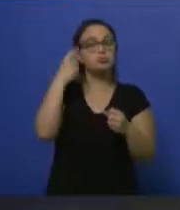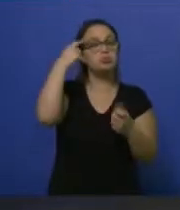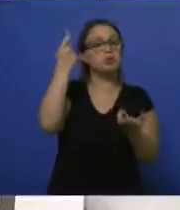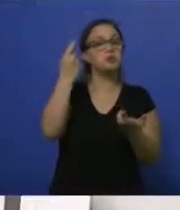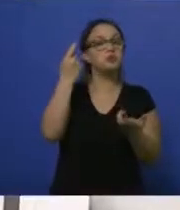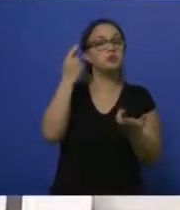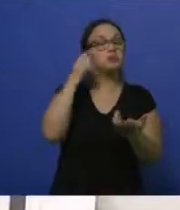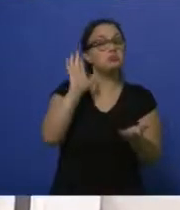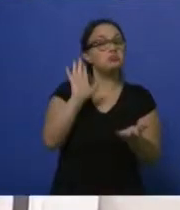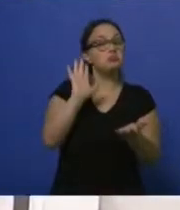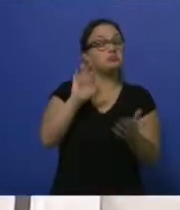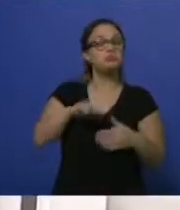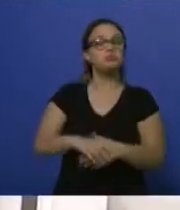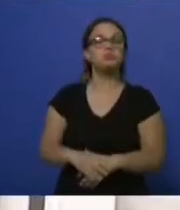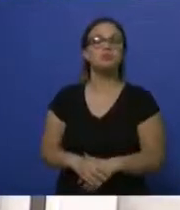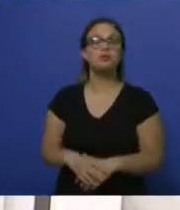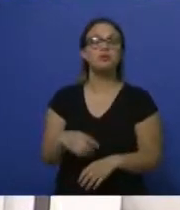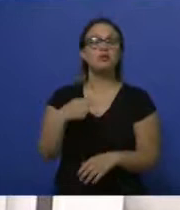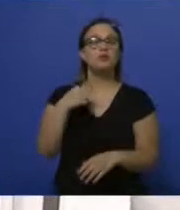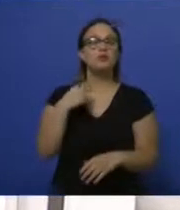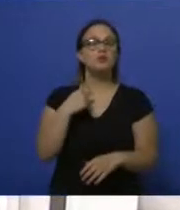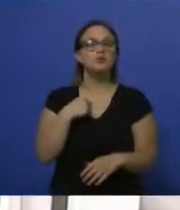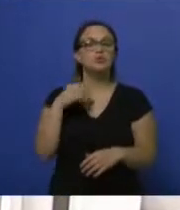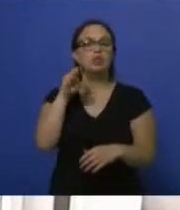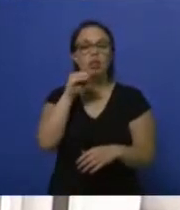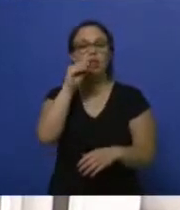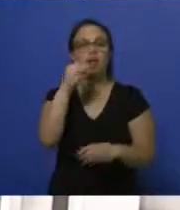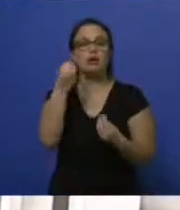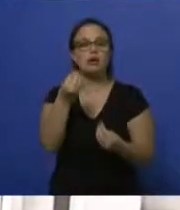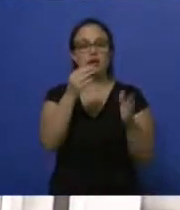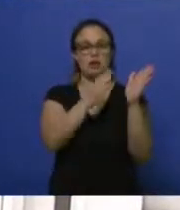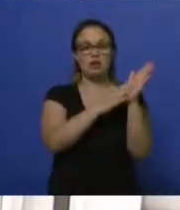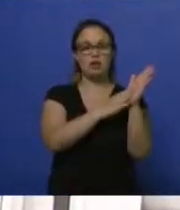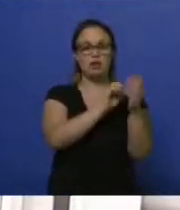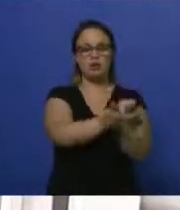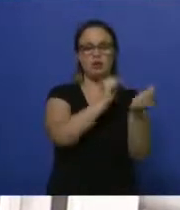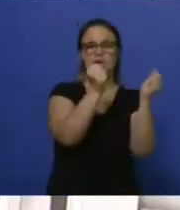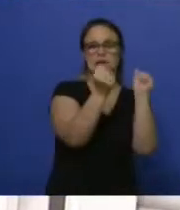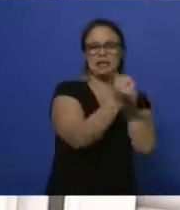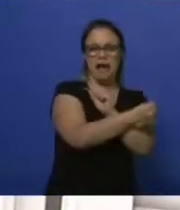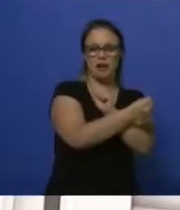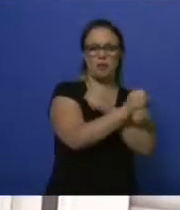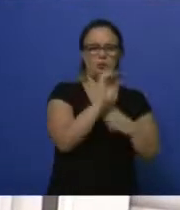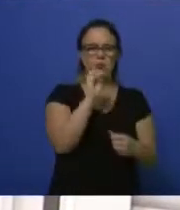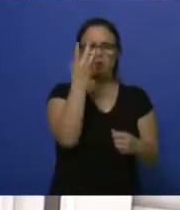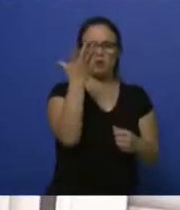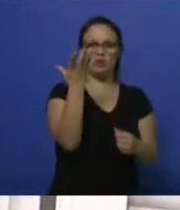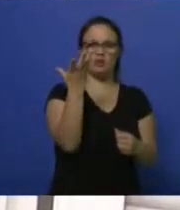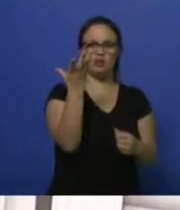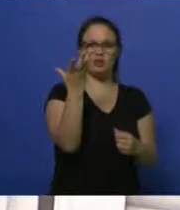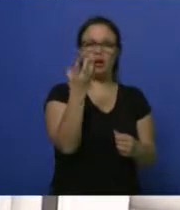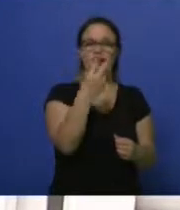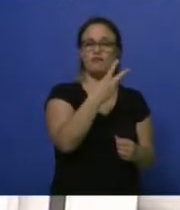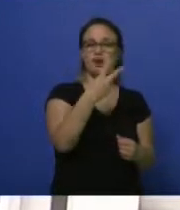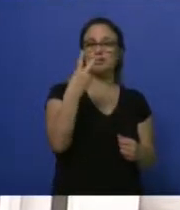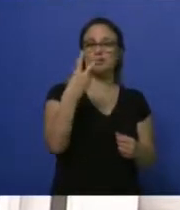Cariñano. Nosotros venimos manifestando desde siempre que la Carta Orgánica tiene que ser reformulada, hay que modernizarla. Fue hace 22 años